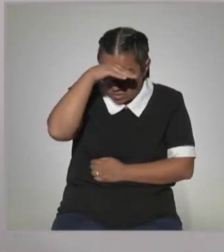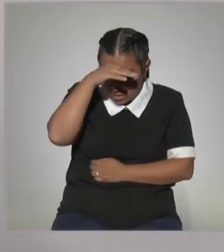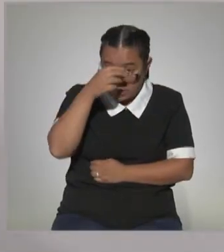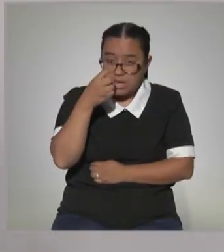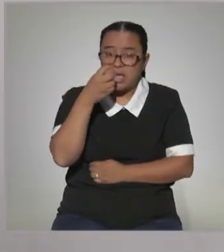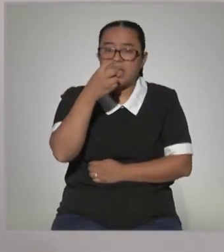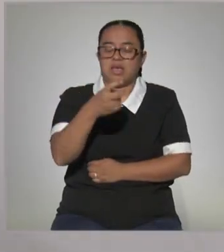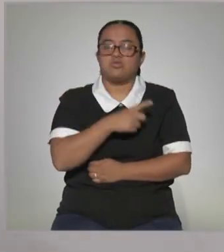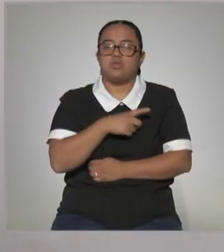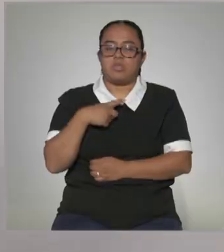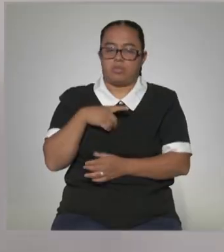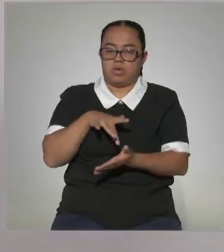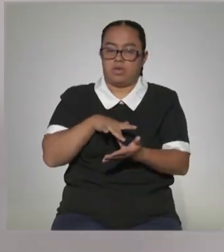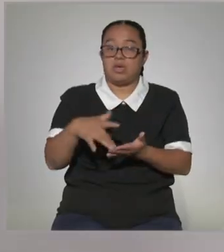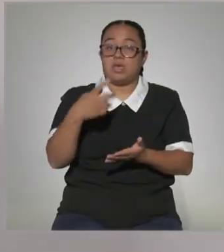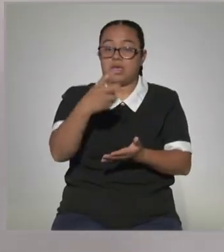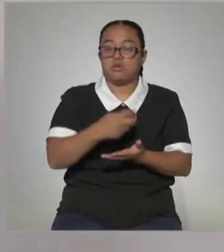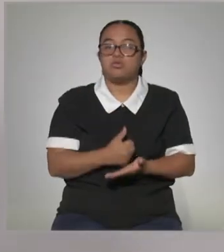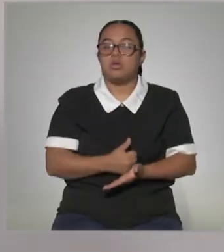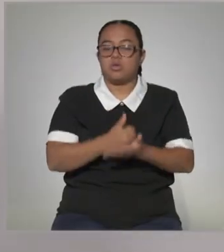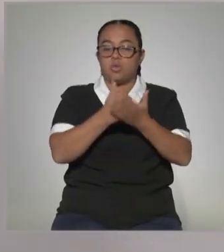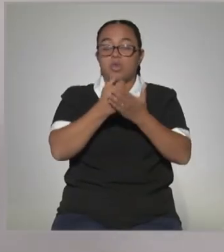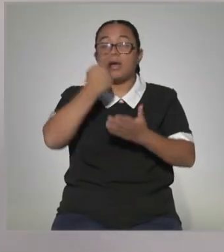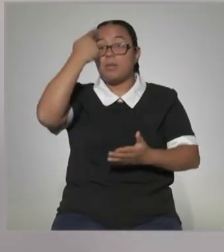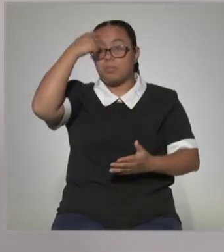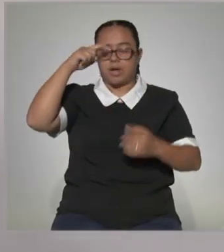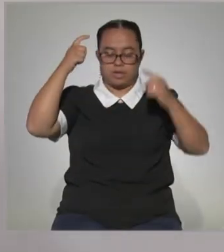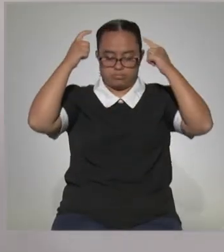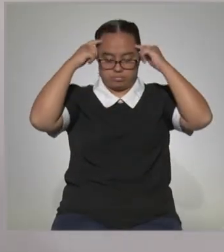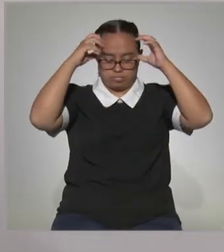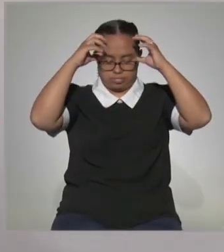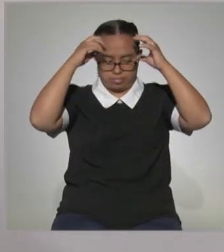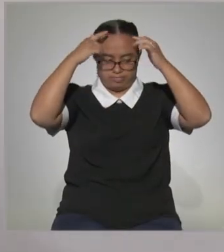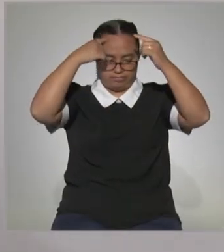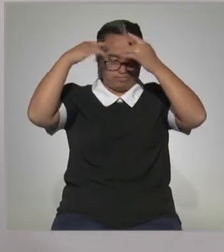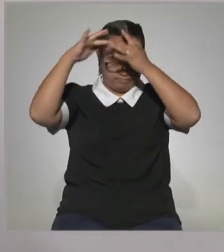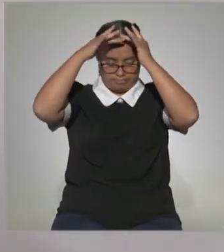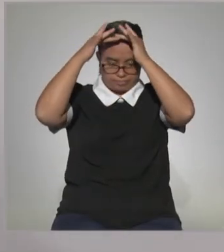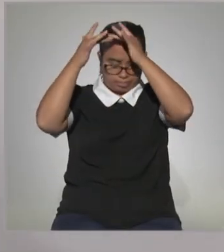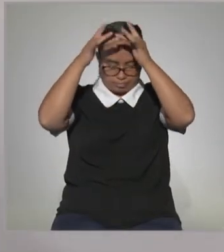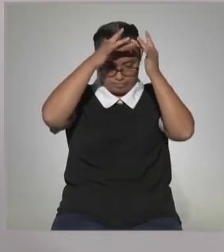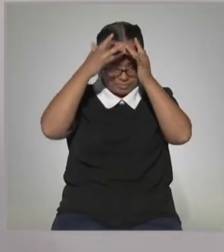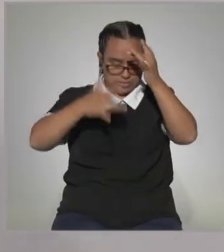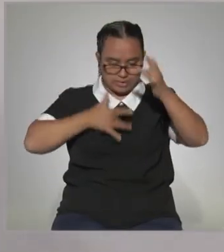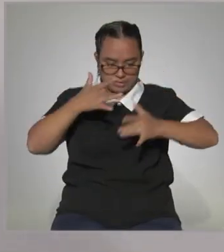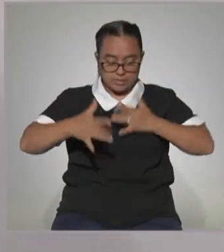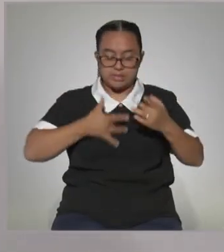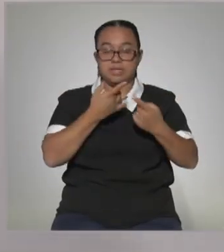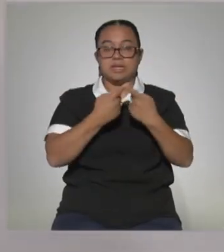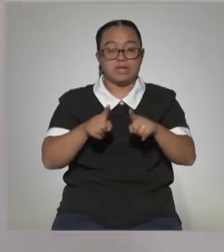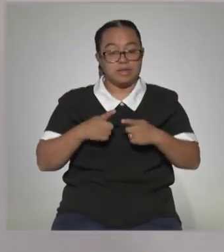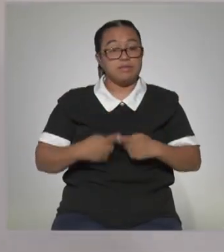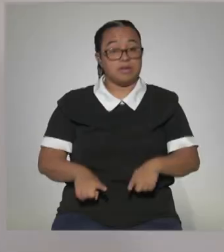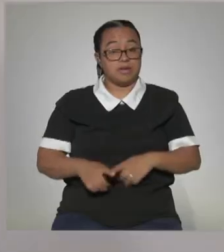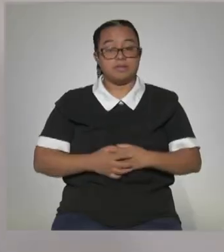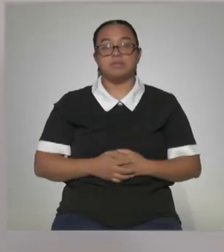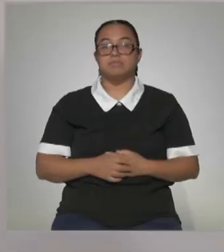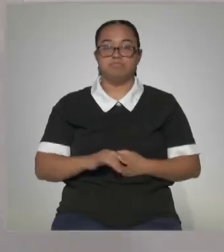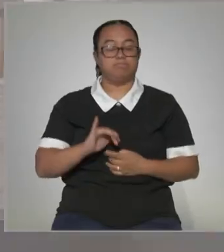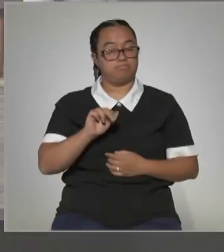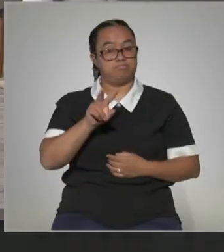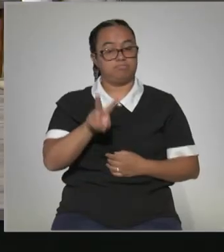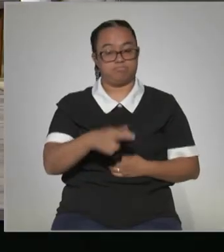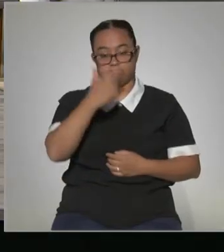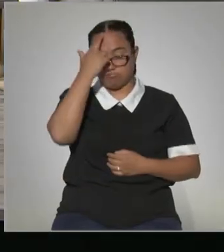también están contribuyendo a que el cerebro vaya mandando señales distintas. Claro, buenísimo, ¿no?